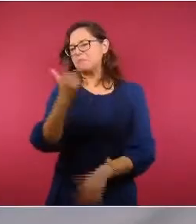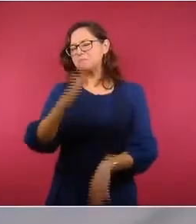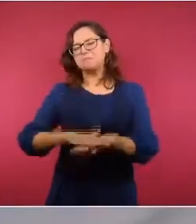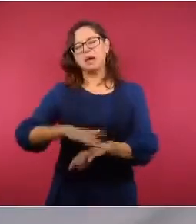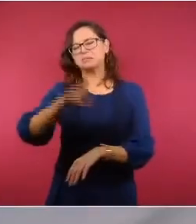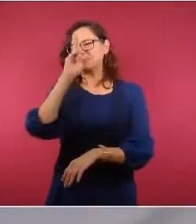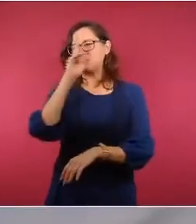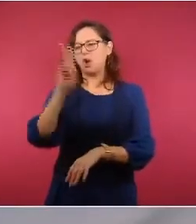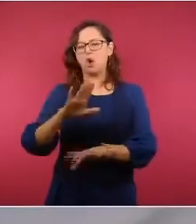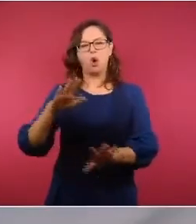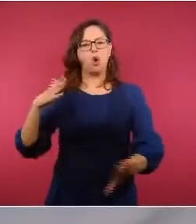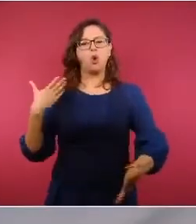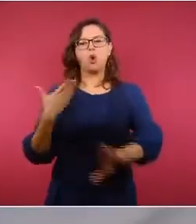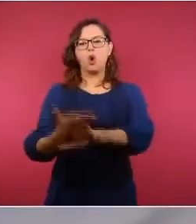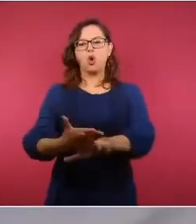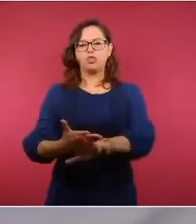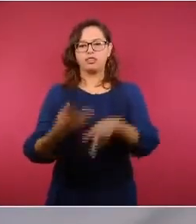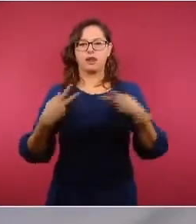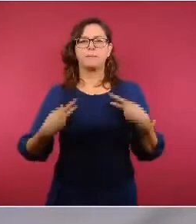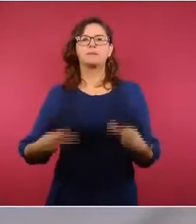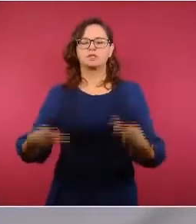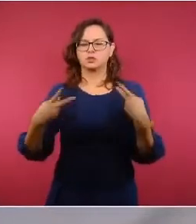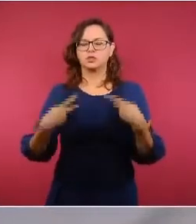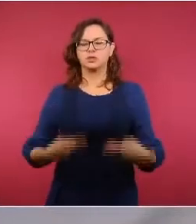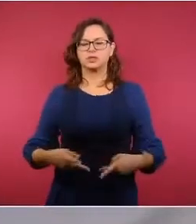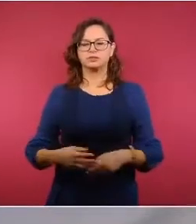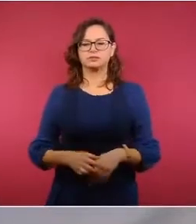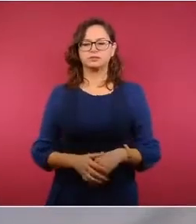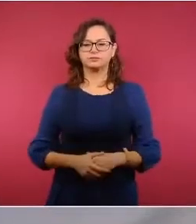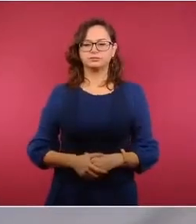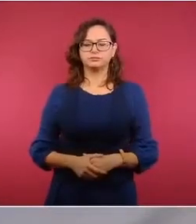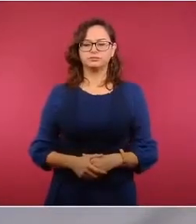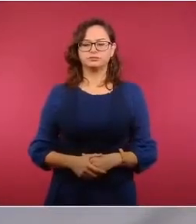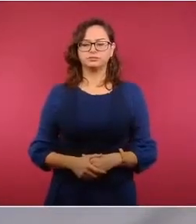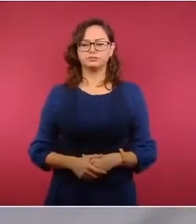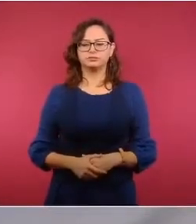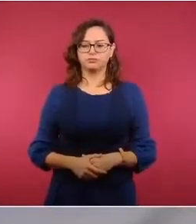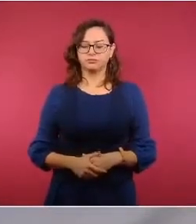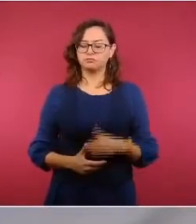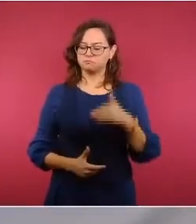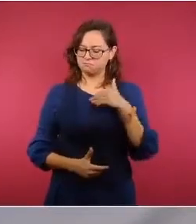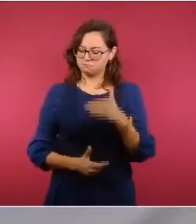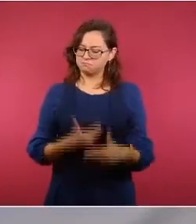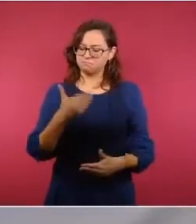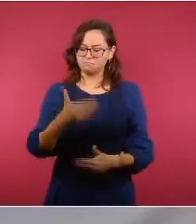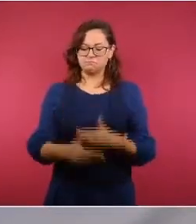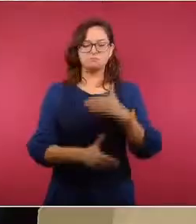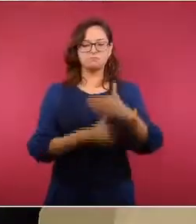que afecta a los pueblos. Por eso vamos hacia adelante.